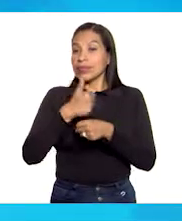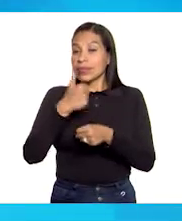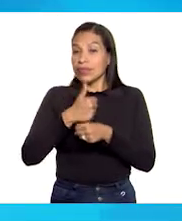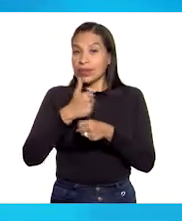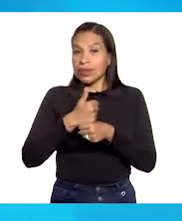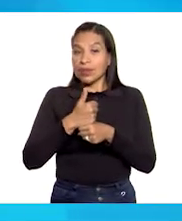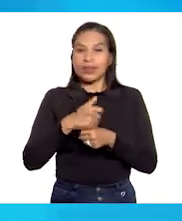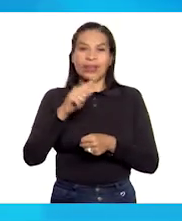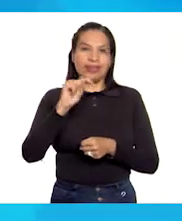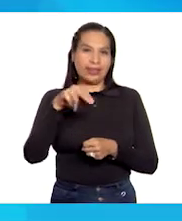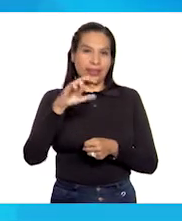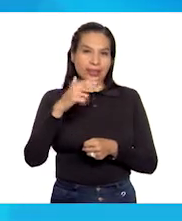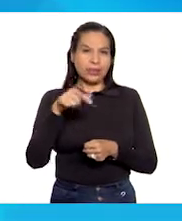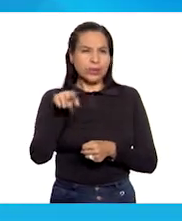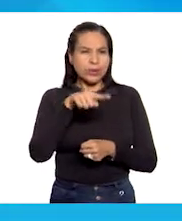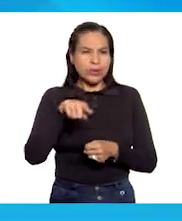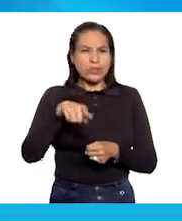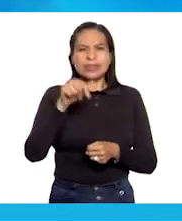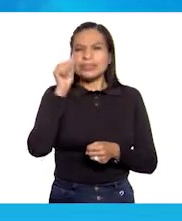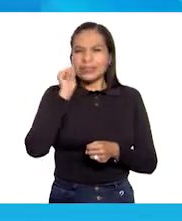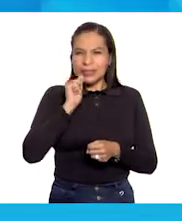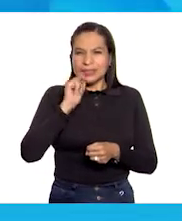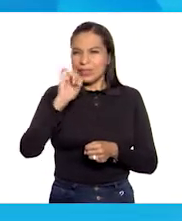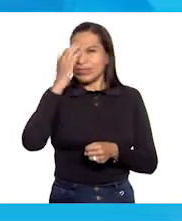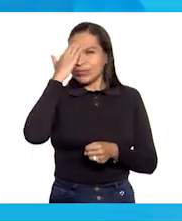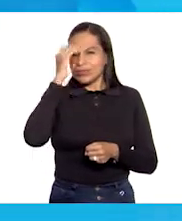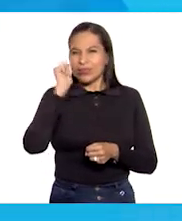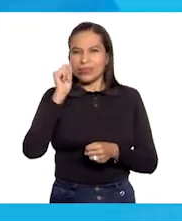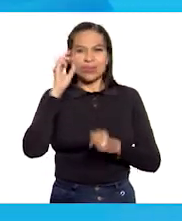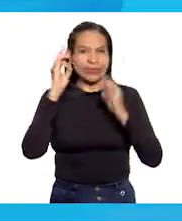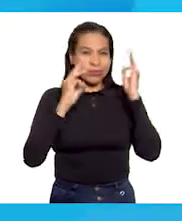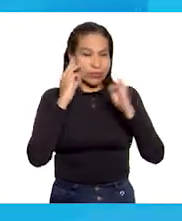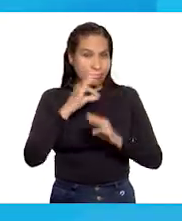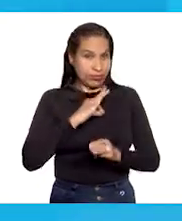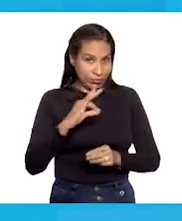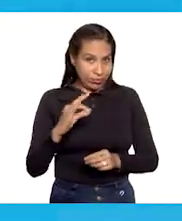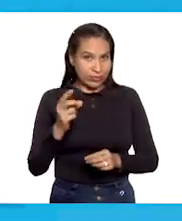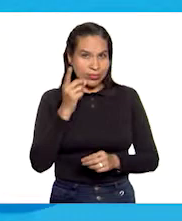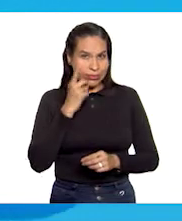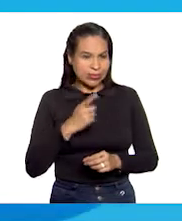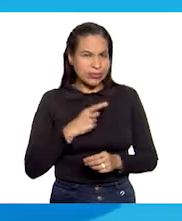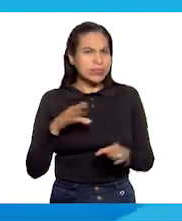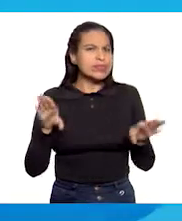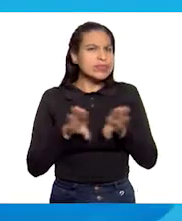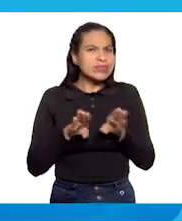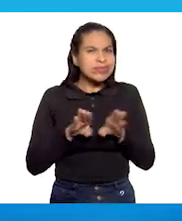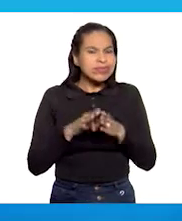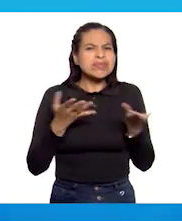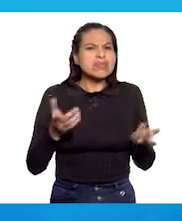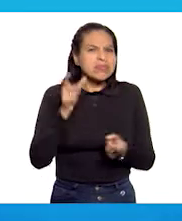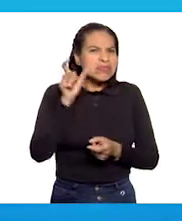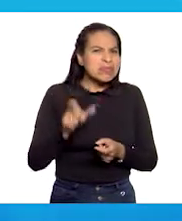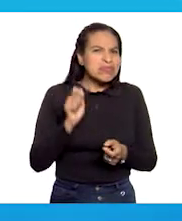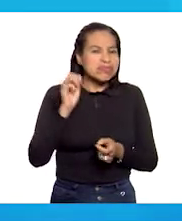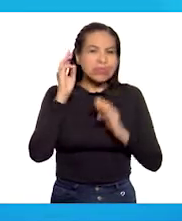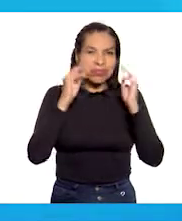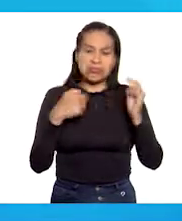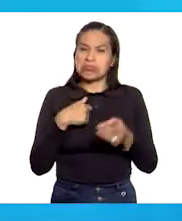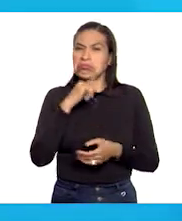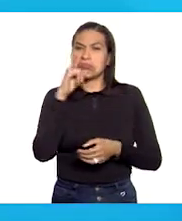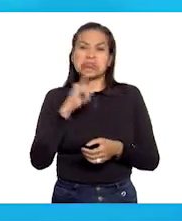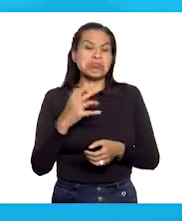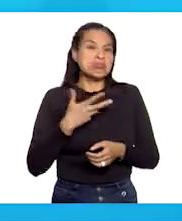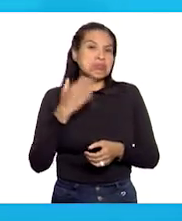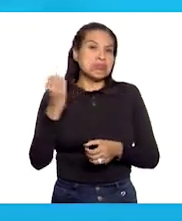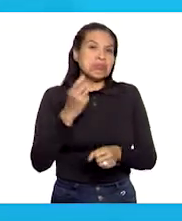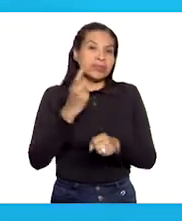Abuela Tencha, usted que sí conoce los museos, ¿me podría decir cómo son? Es que yo nunca he